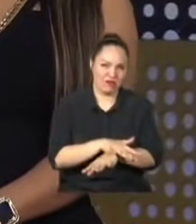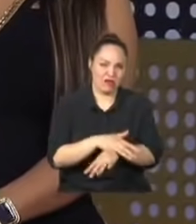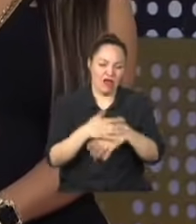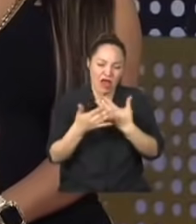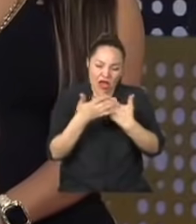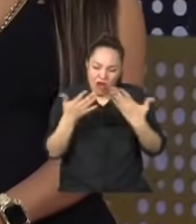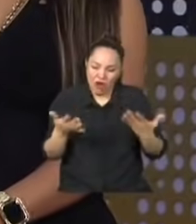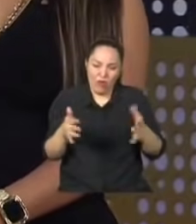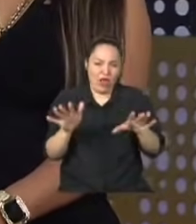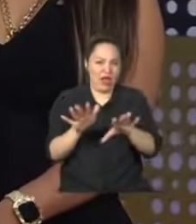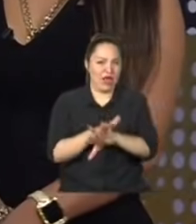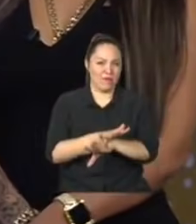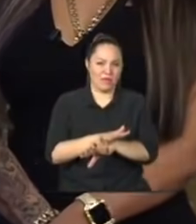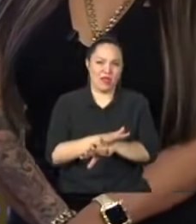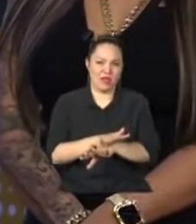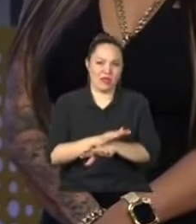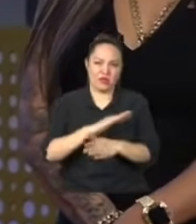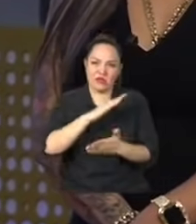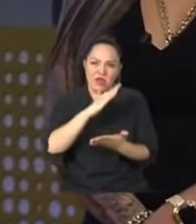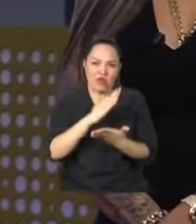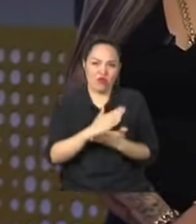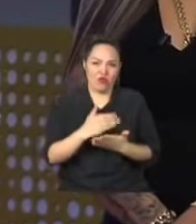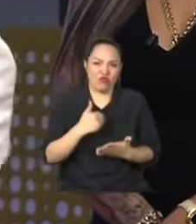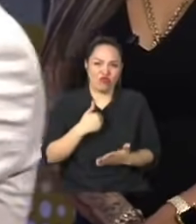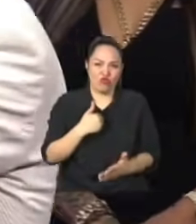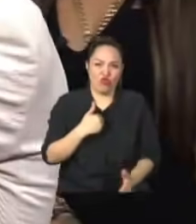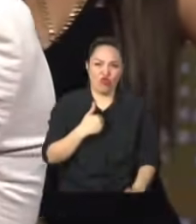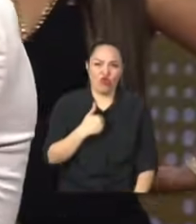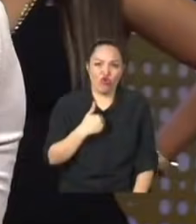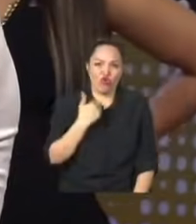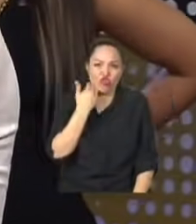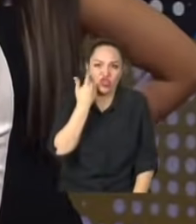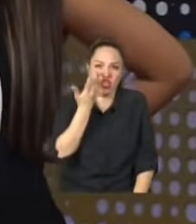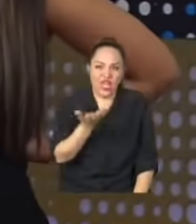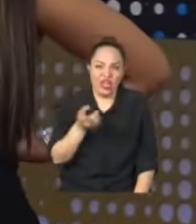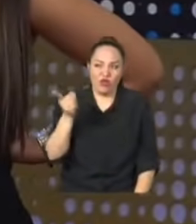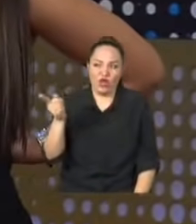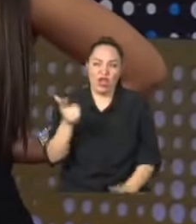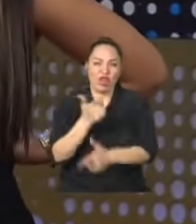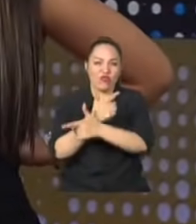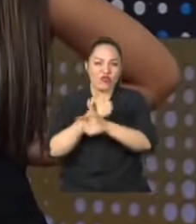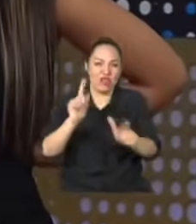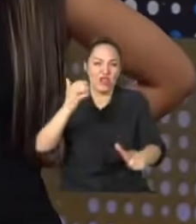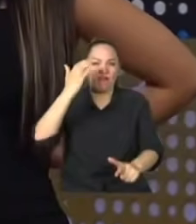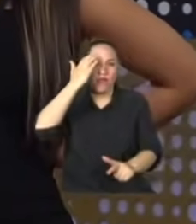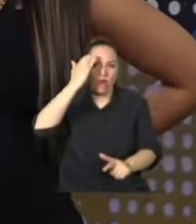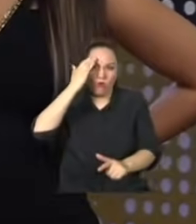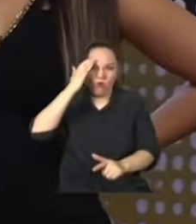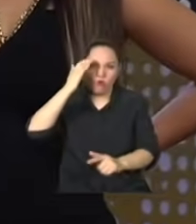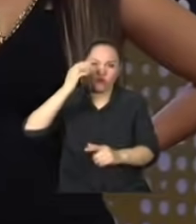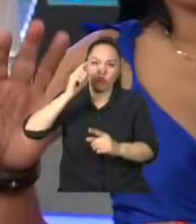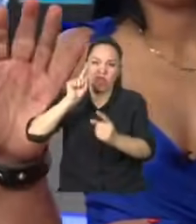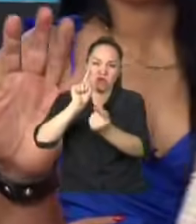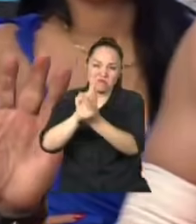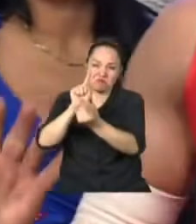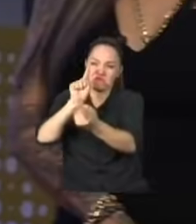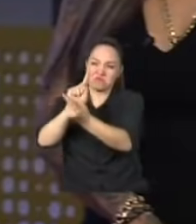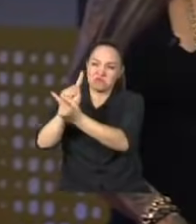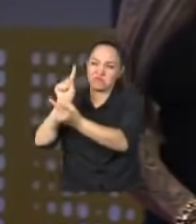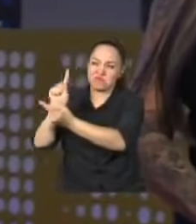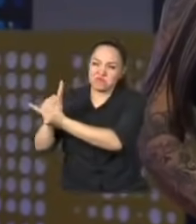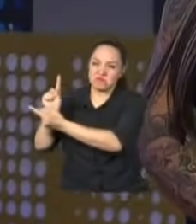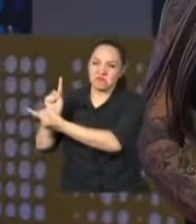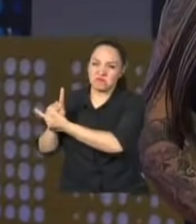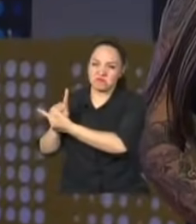han cambiado. Yo prefiero que ellos conozcan la vida y no se equivoquen, señor, en un futuro. Señor, porque me...